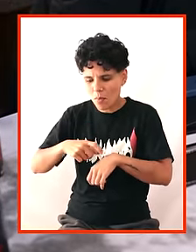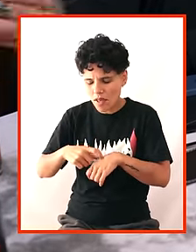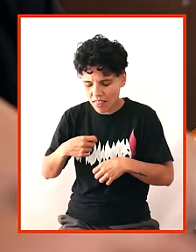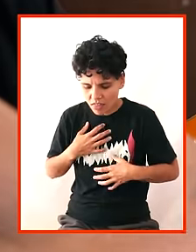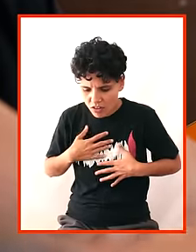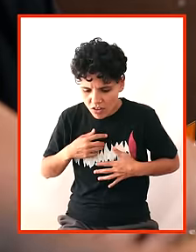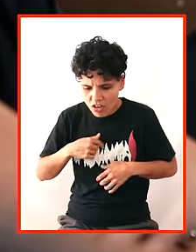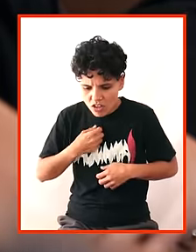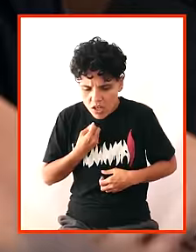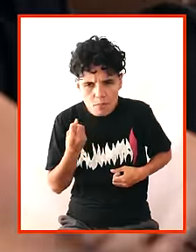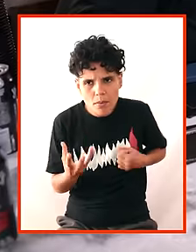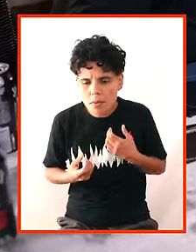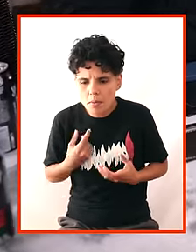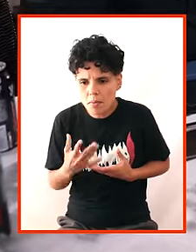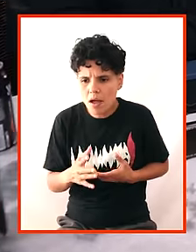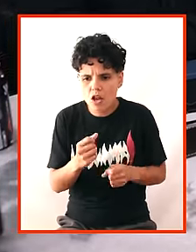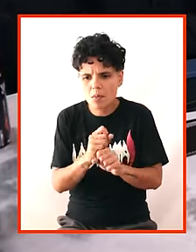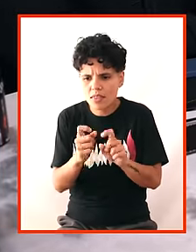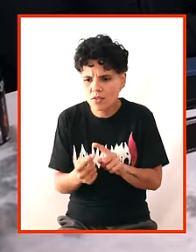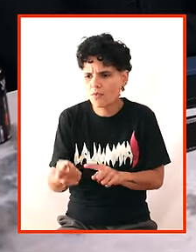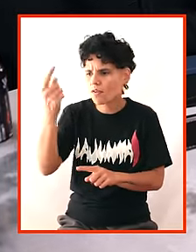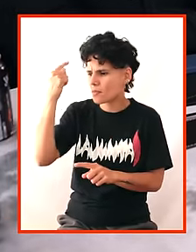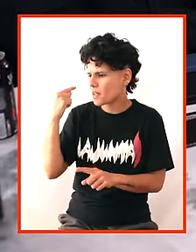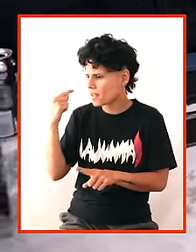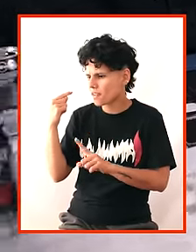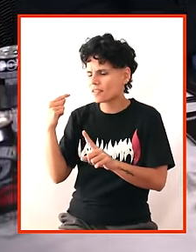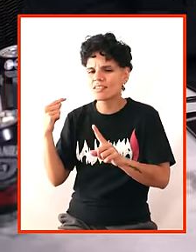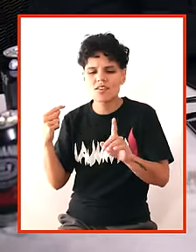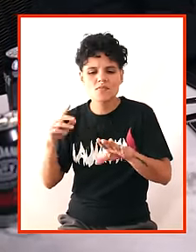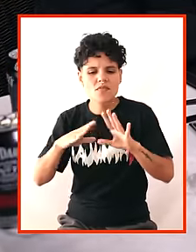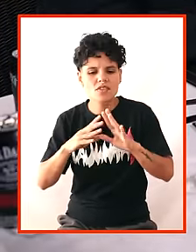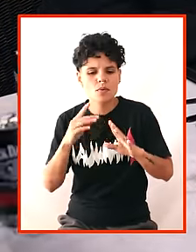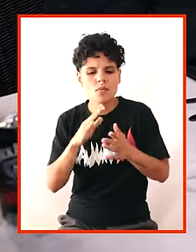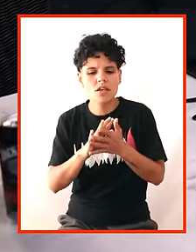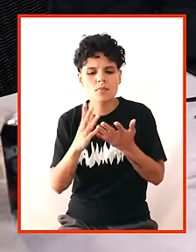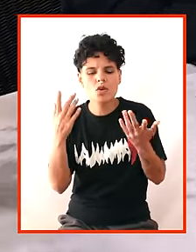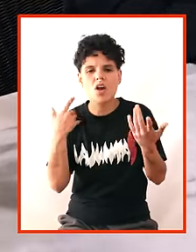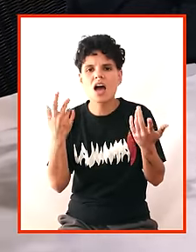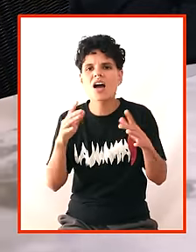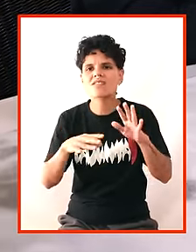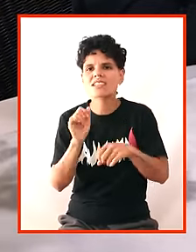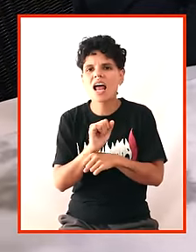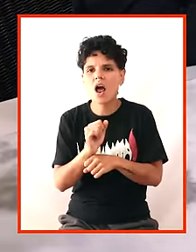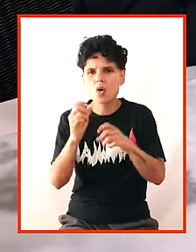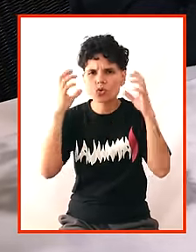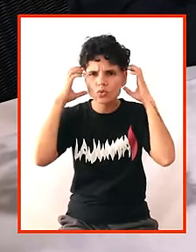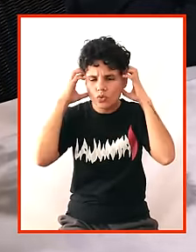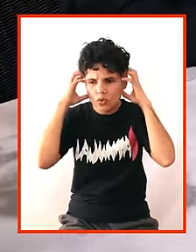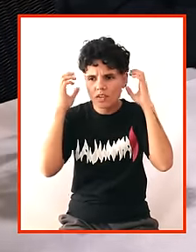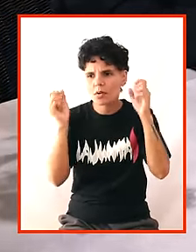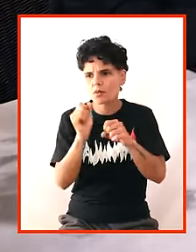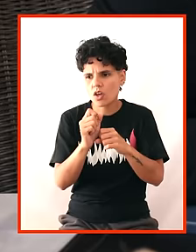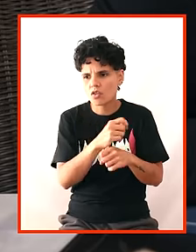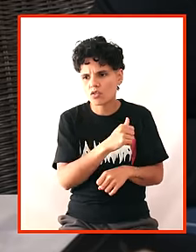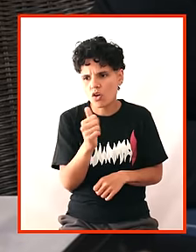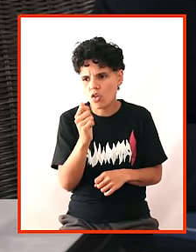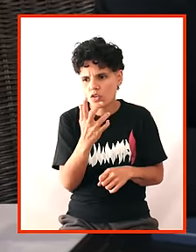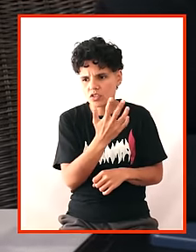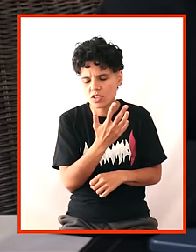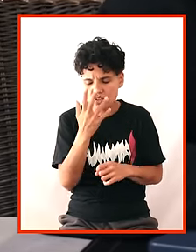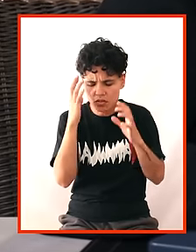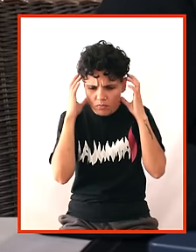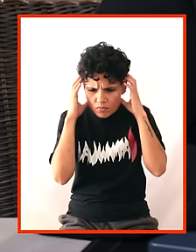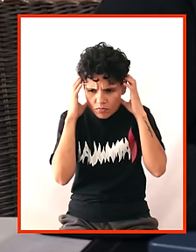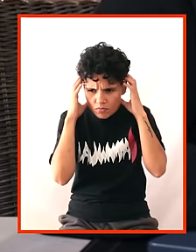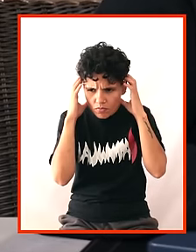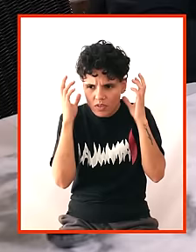particular. Muy, muy específico, claro. Sí, recuerdo que nos íbamos para la casa todos metidos en un auto escuchando la mezcla del día. ¿Y qué más les dio